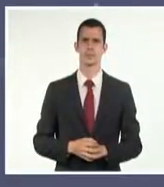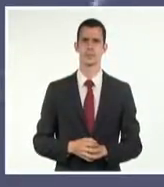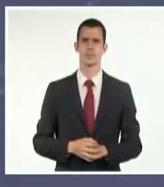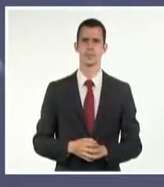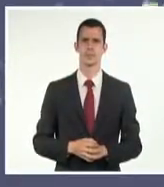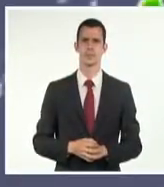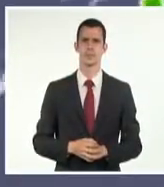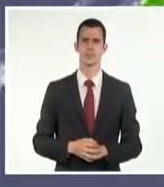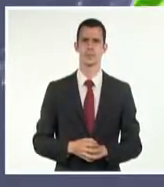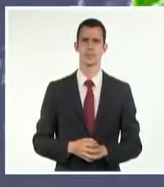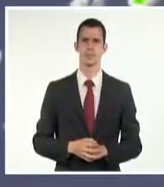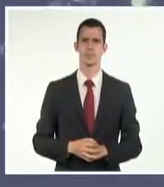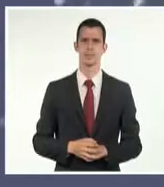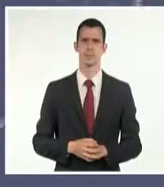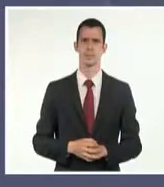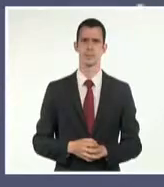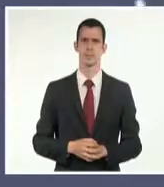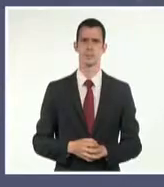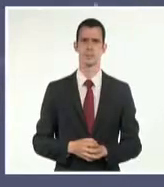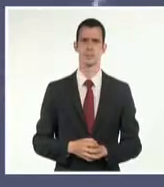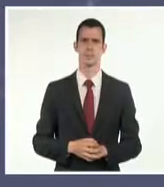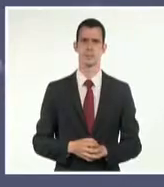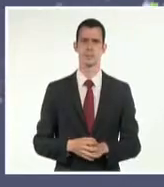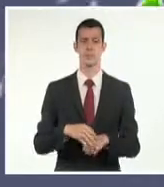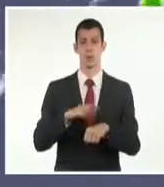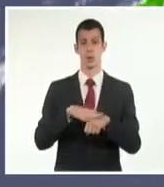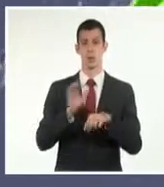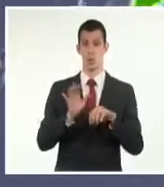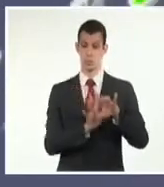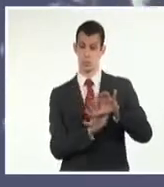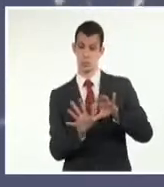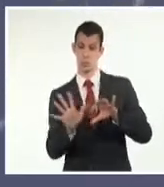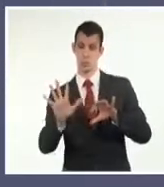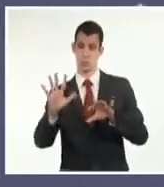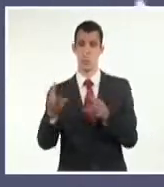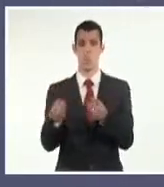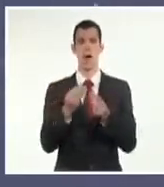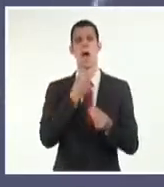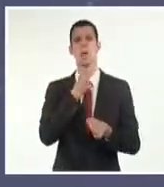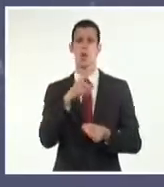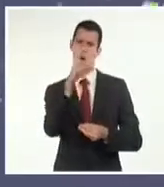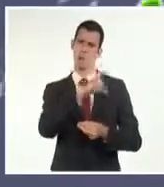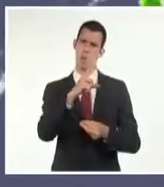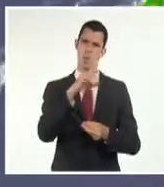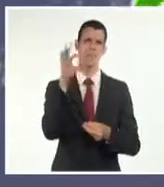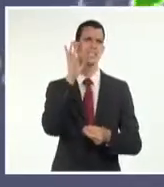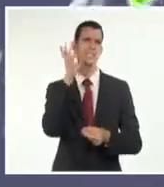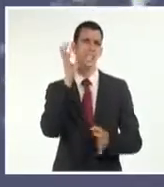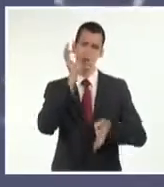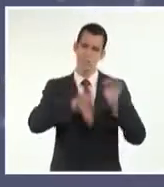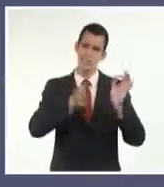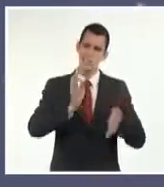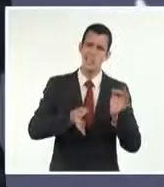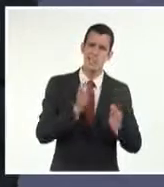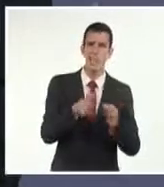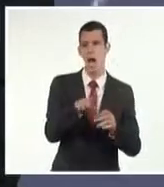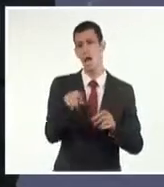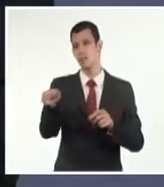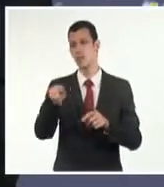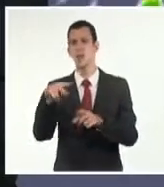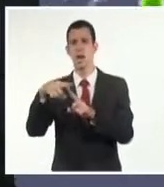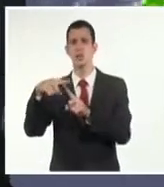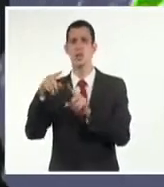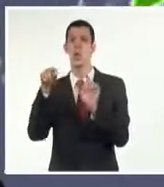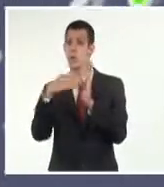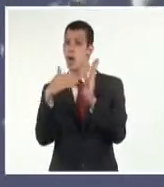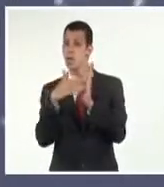áreas se han desarrollado en algunas zonas tormentas locales severas con caída de granizos en las ciudades de Camagüey y también en Las Tunas durante la tarde de hoy. En el resto del país